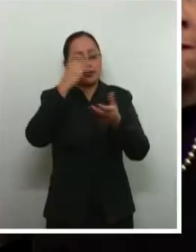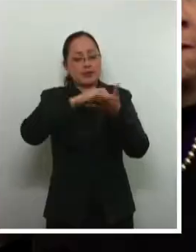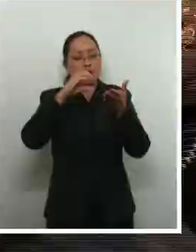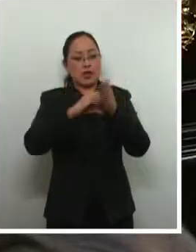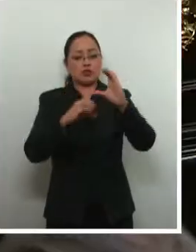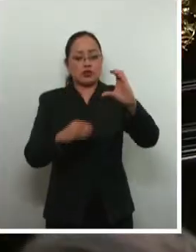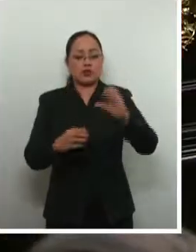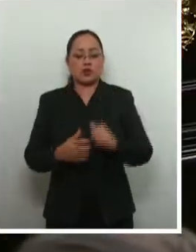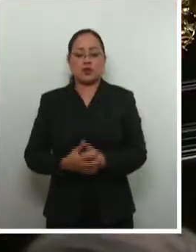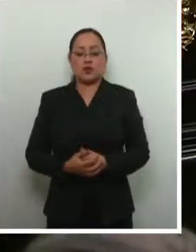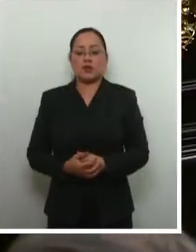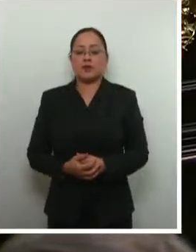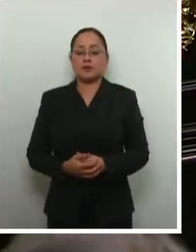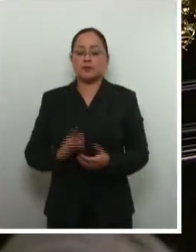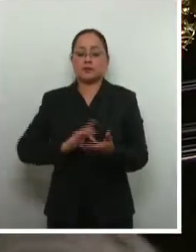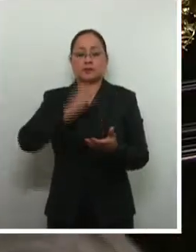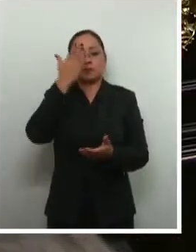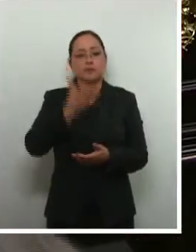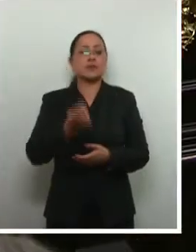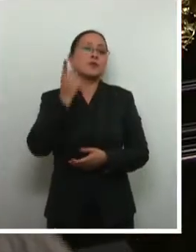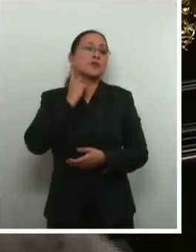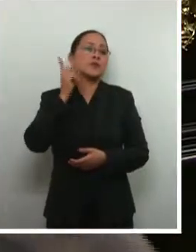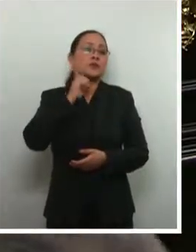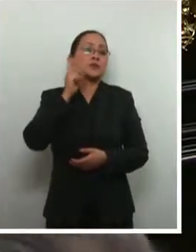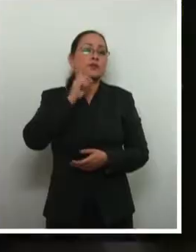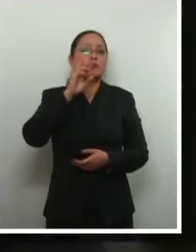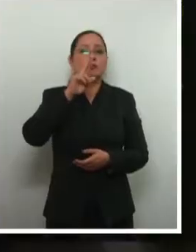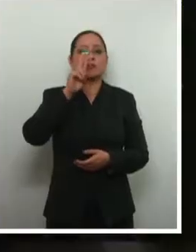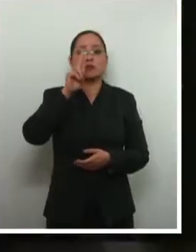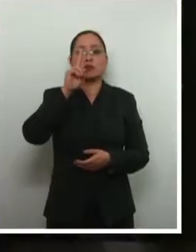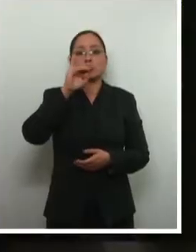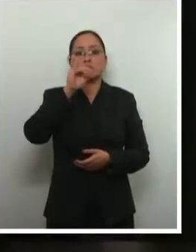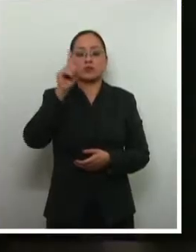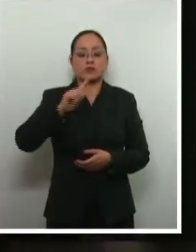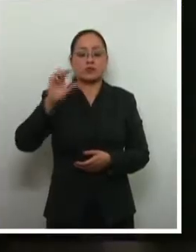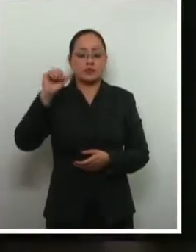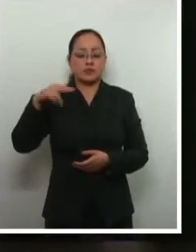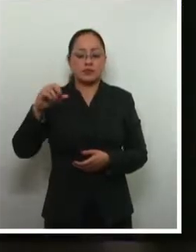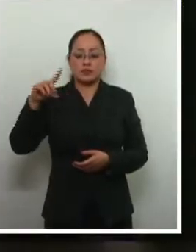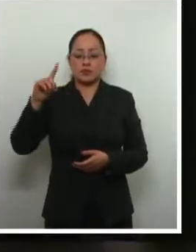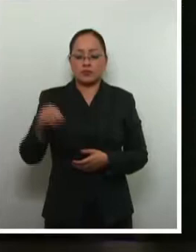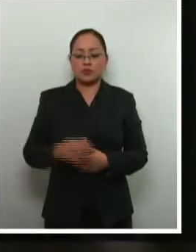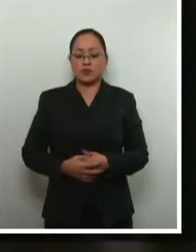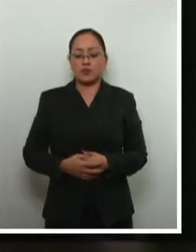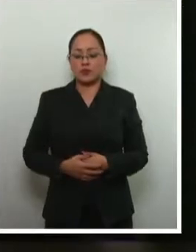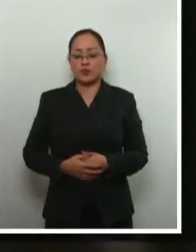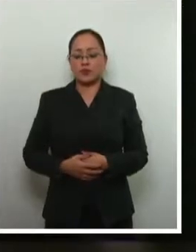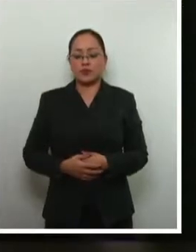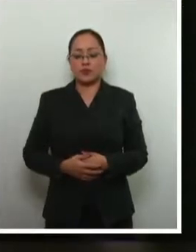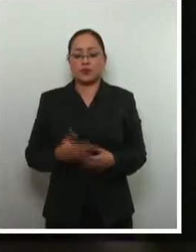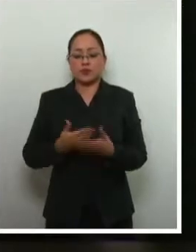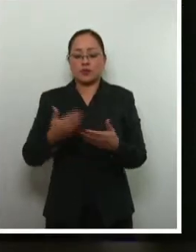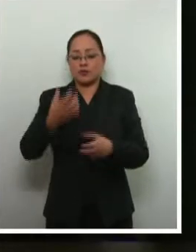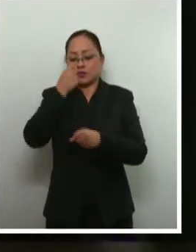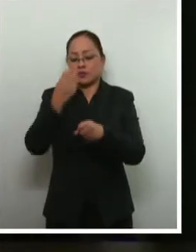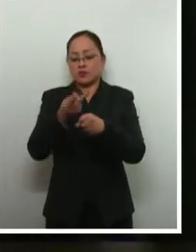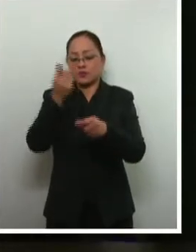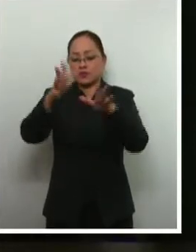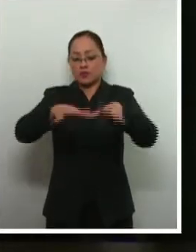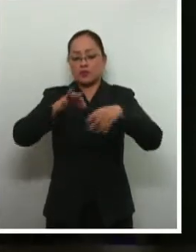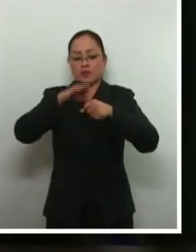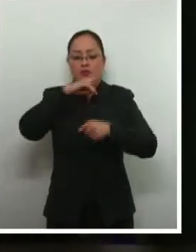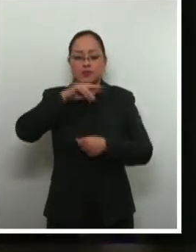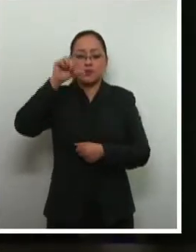C. Gracias a usted, diputada Ruiz Anchondo. Consulte la Secretaría en Votación Económica a la Asamblea si se admite